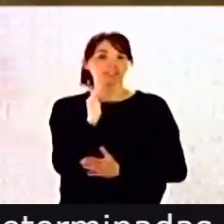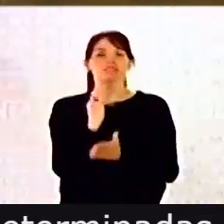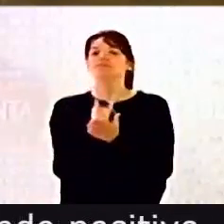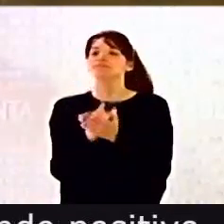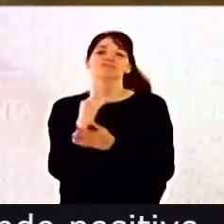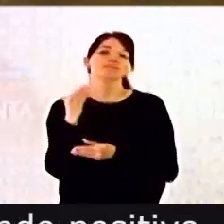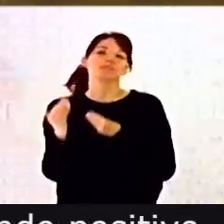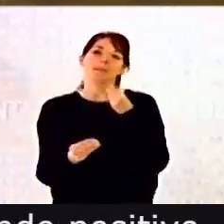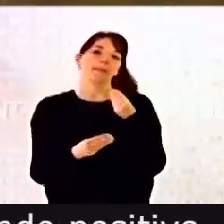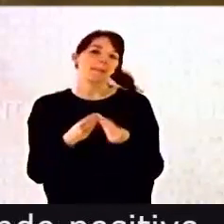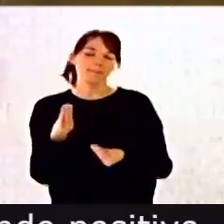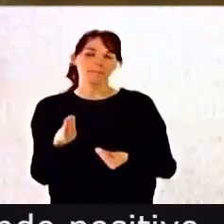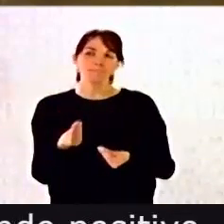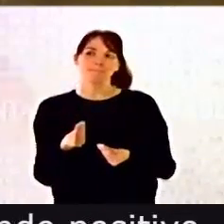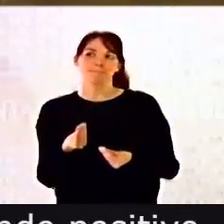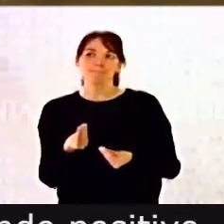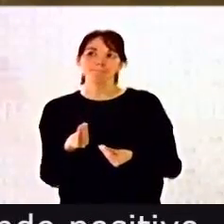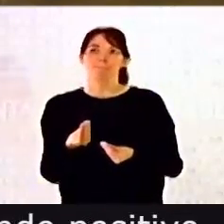es